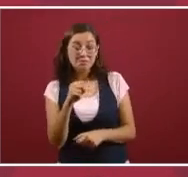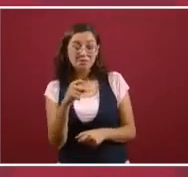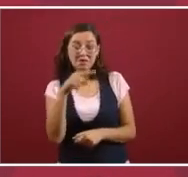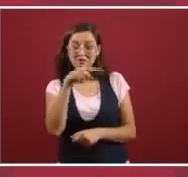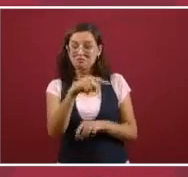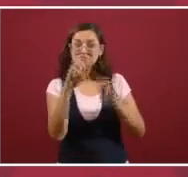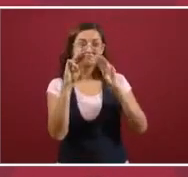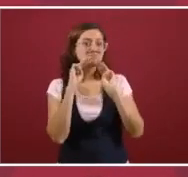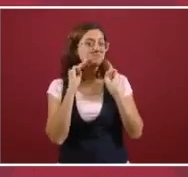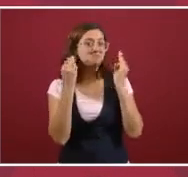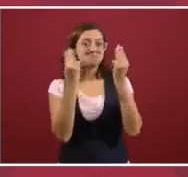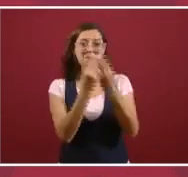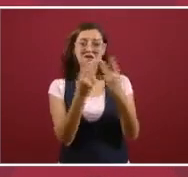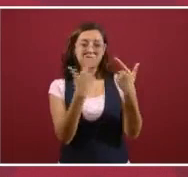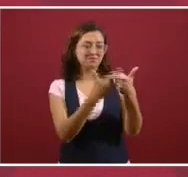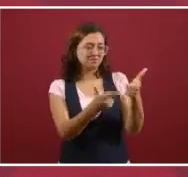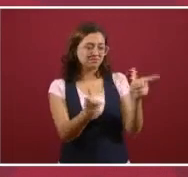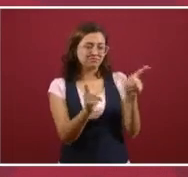bandas.